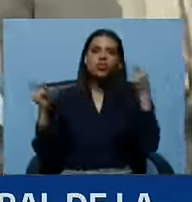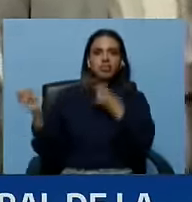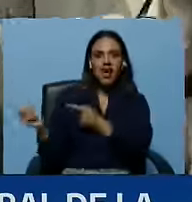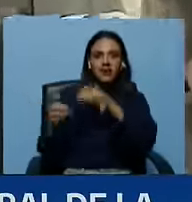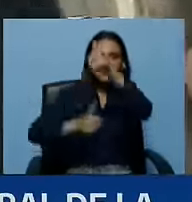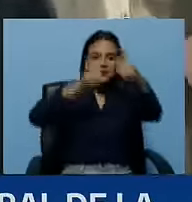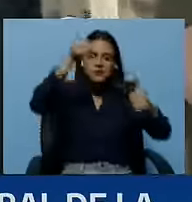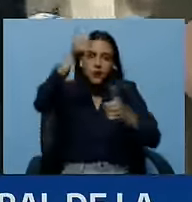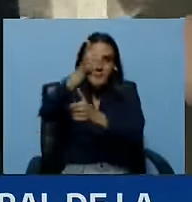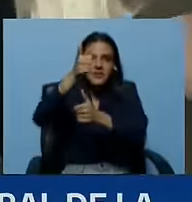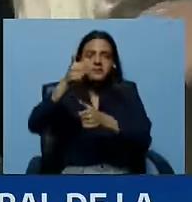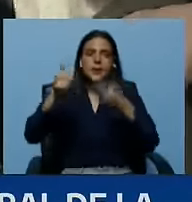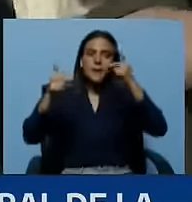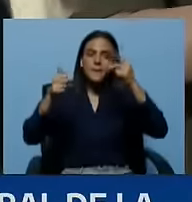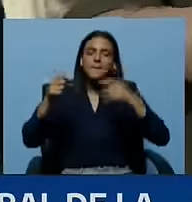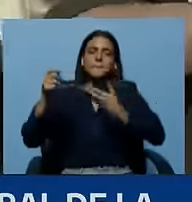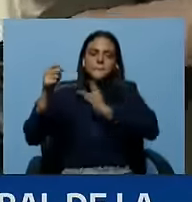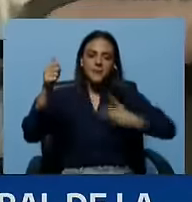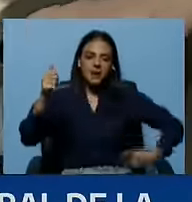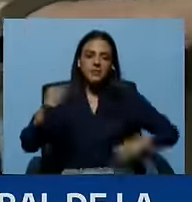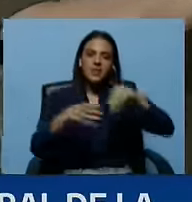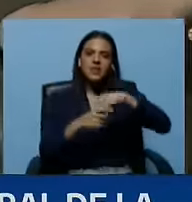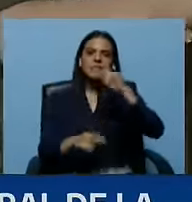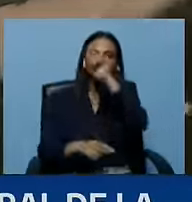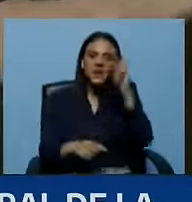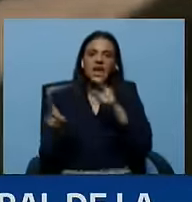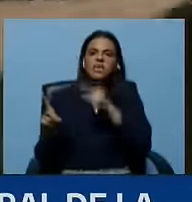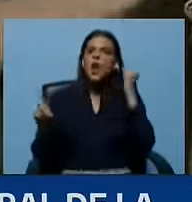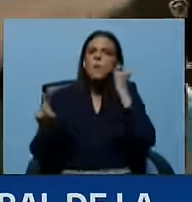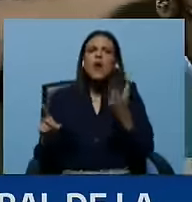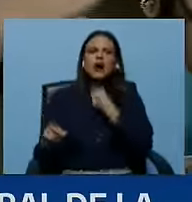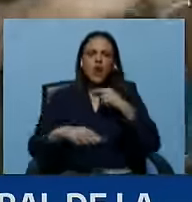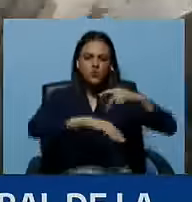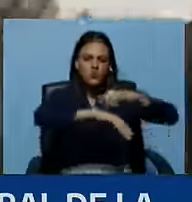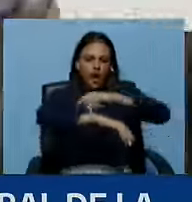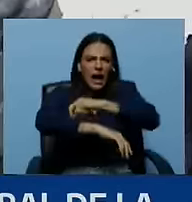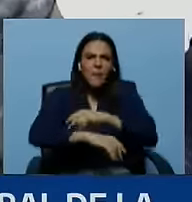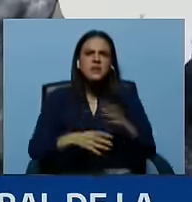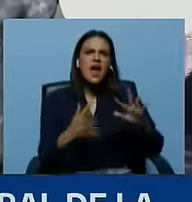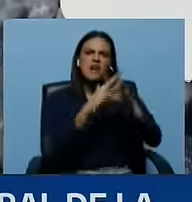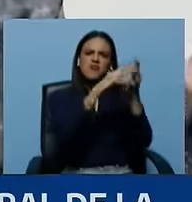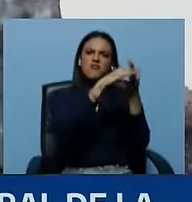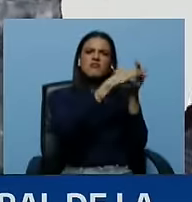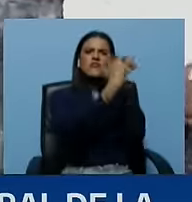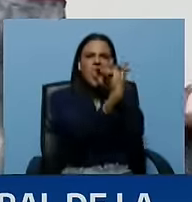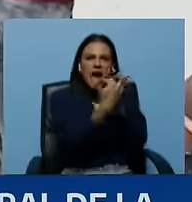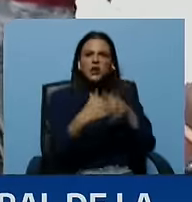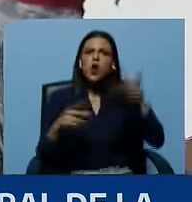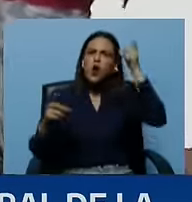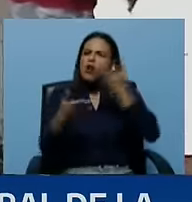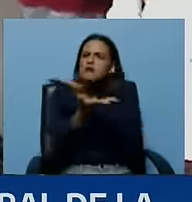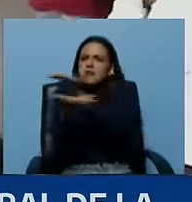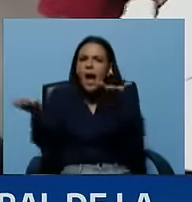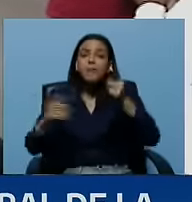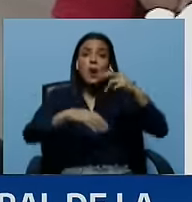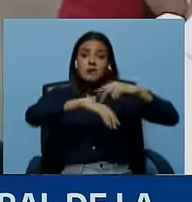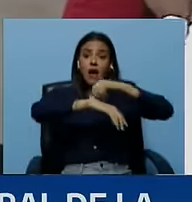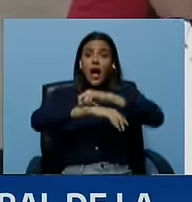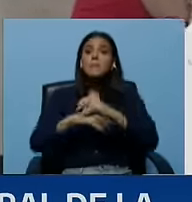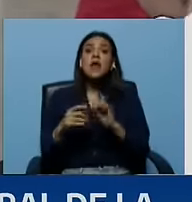es una mujer que le gusta caminar en los barrios, en los campos. Caminando le cayó un árbol encima.